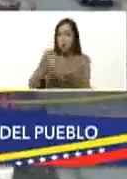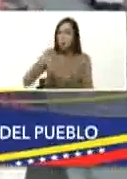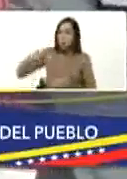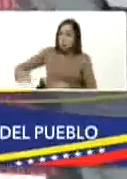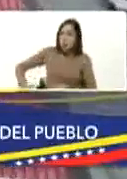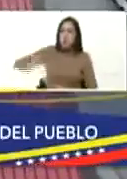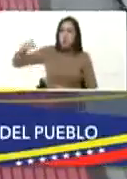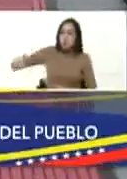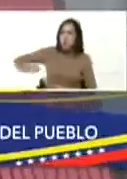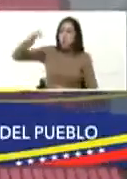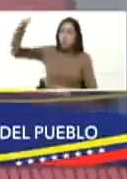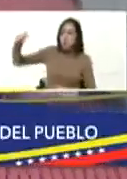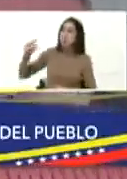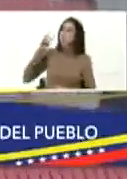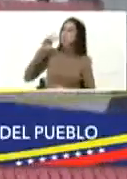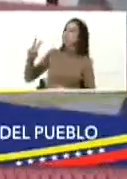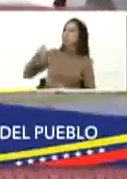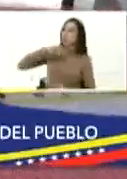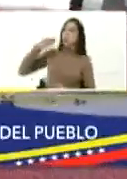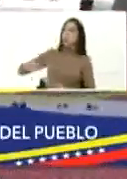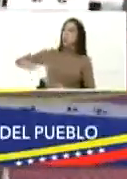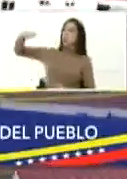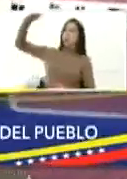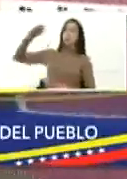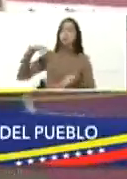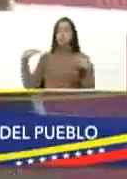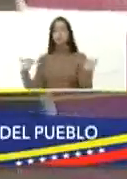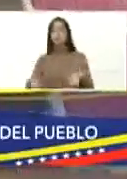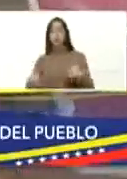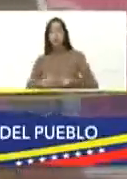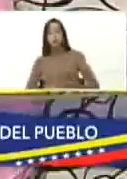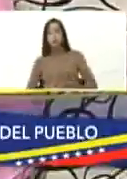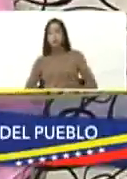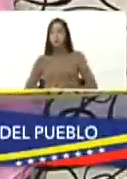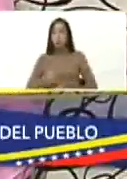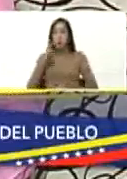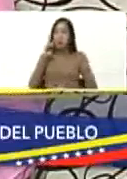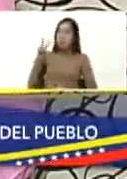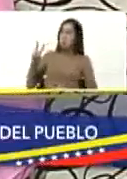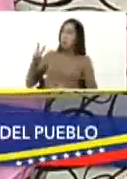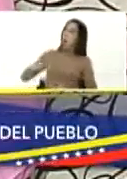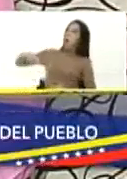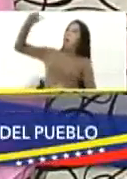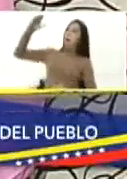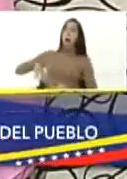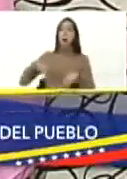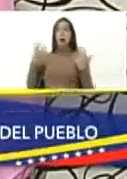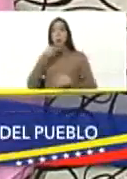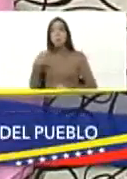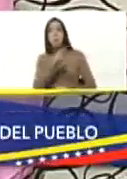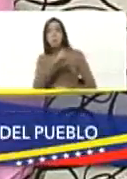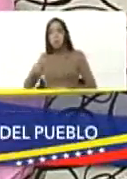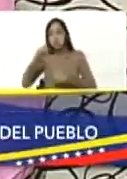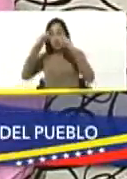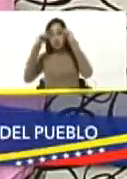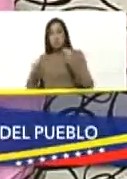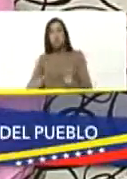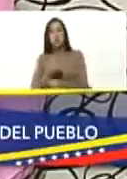uno cuando los ve ya tienen 14 años y cuando vuelve a voltear así tienen 20. Ya son